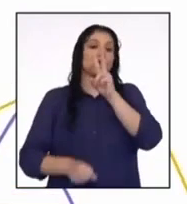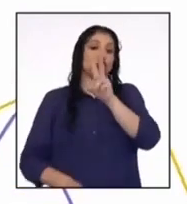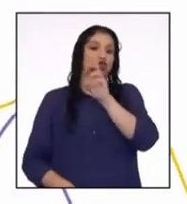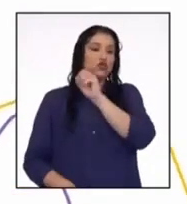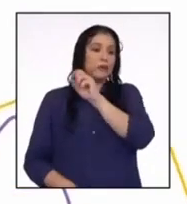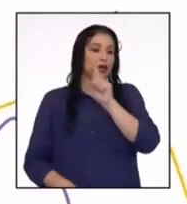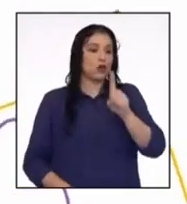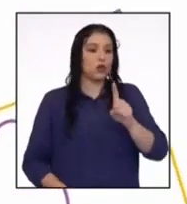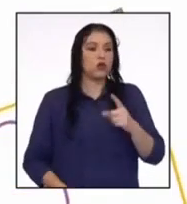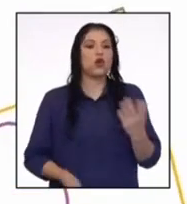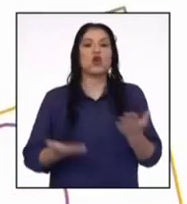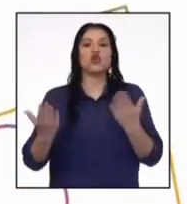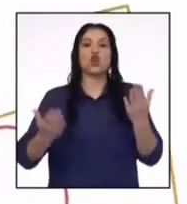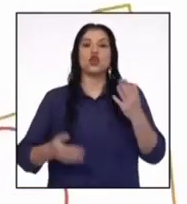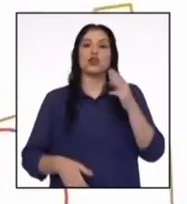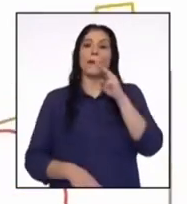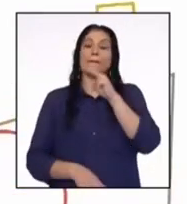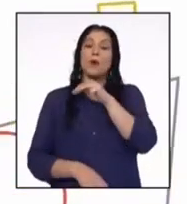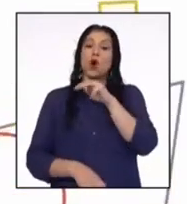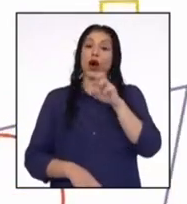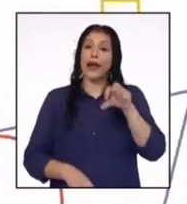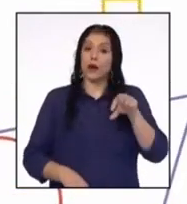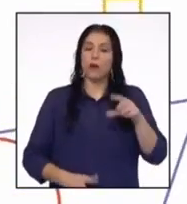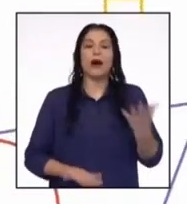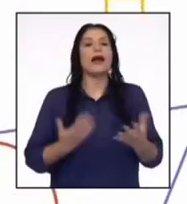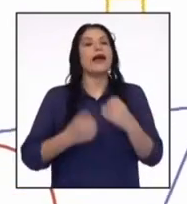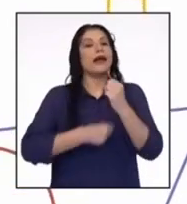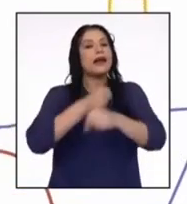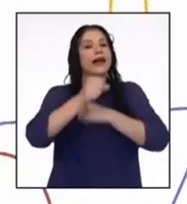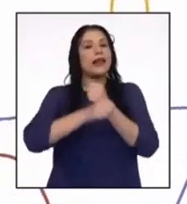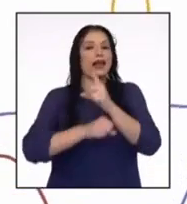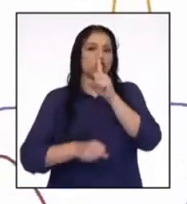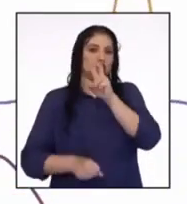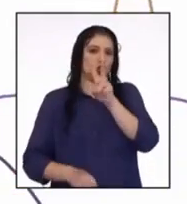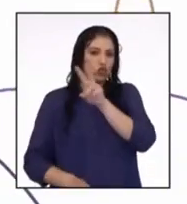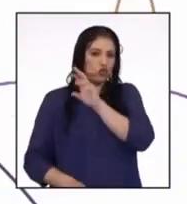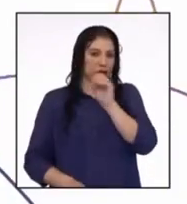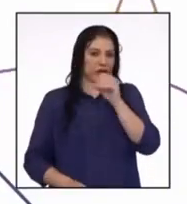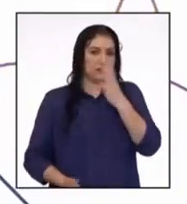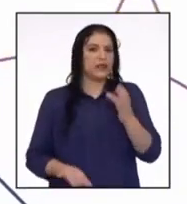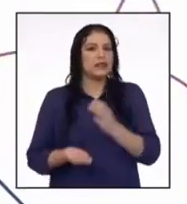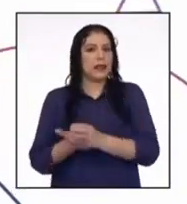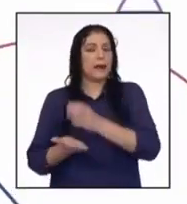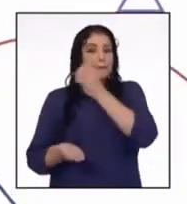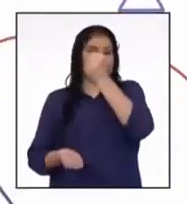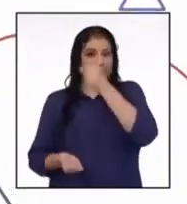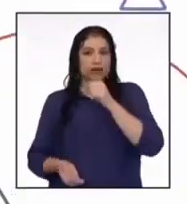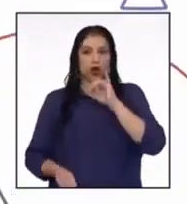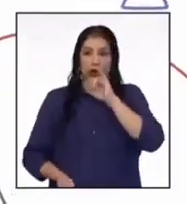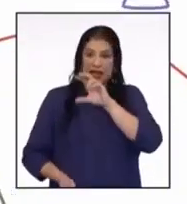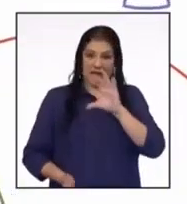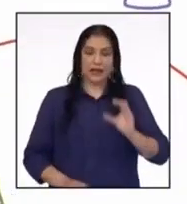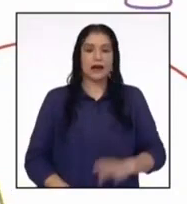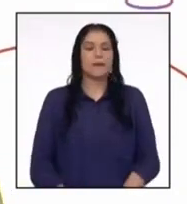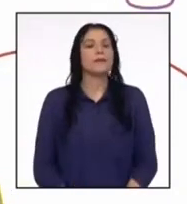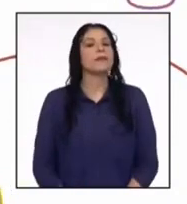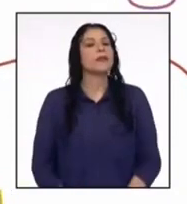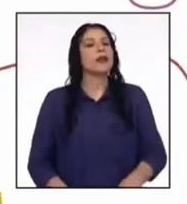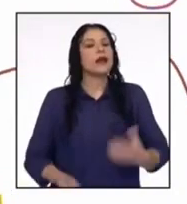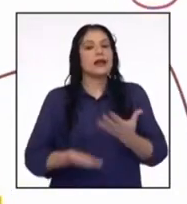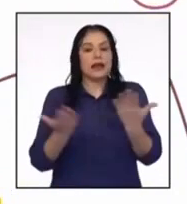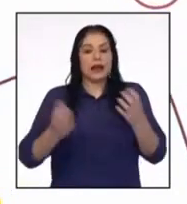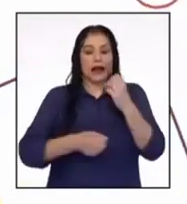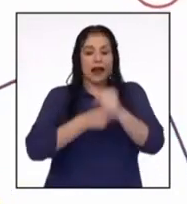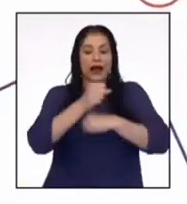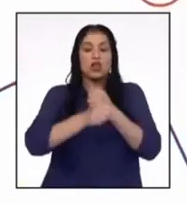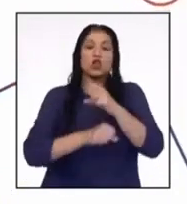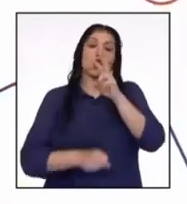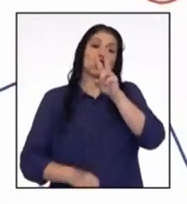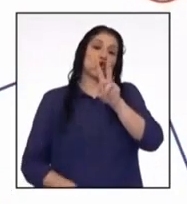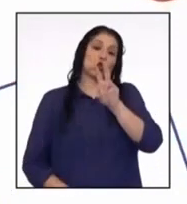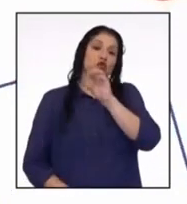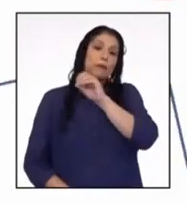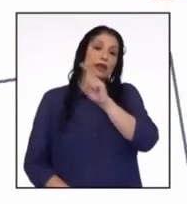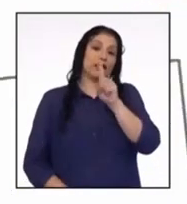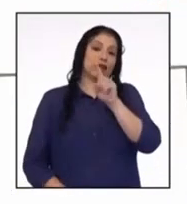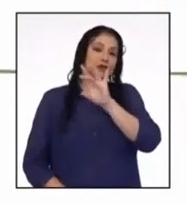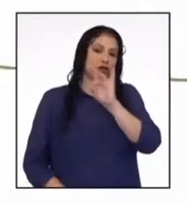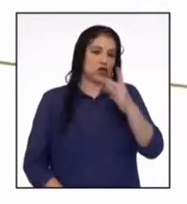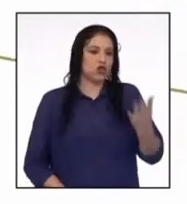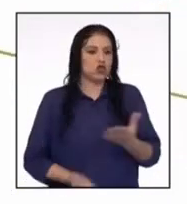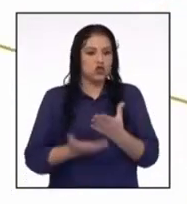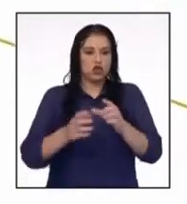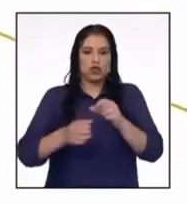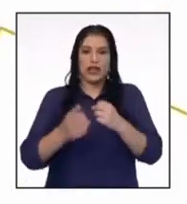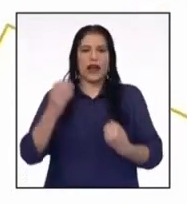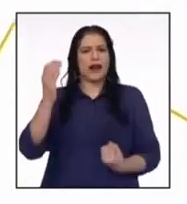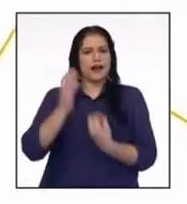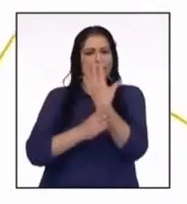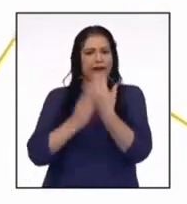un sismo en Moquegua. En 2007 en Pisco, región Ica. Y en 2018 en Caravelí